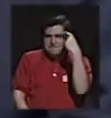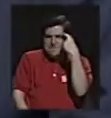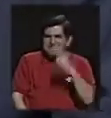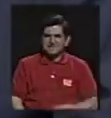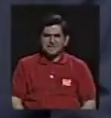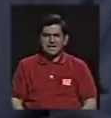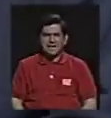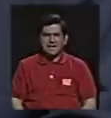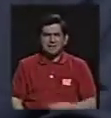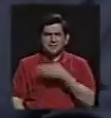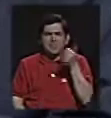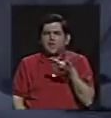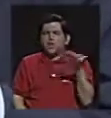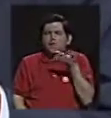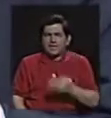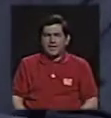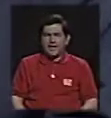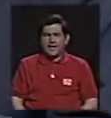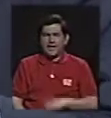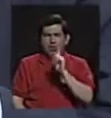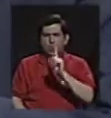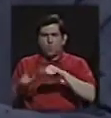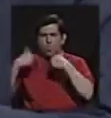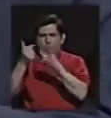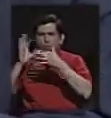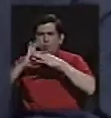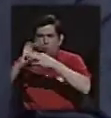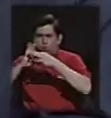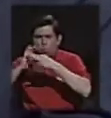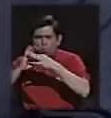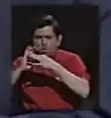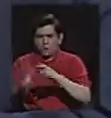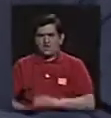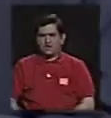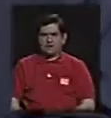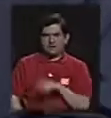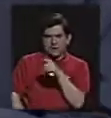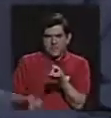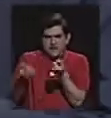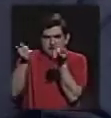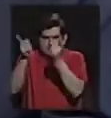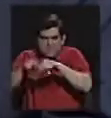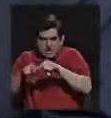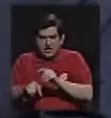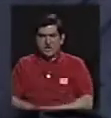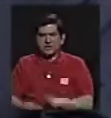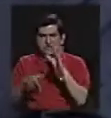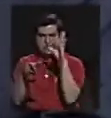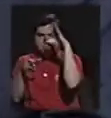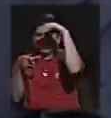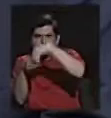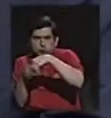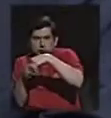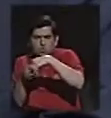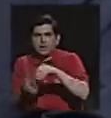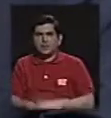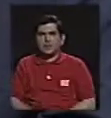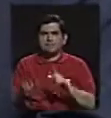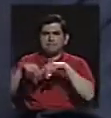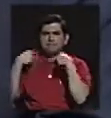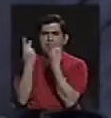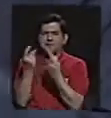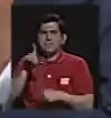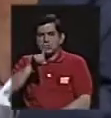ser más factible? ¿Una coalición unificada de grupos que agrupe a partidos